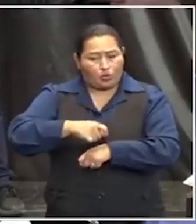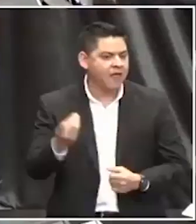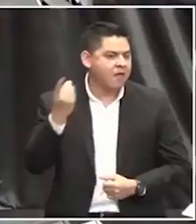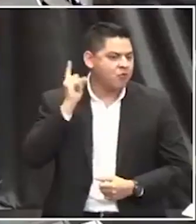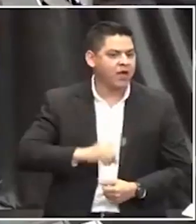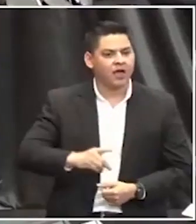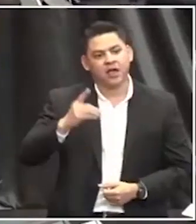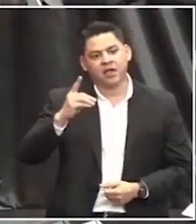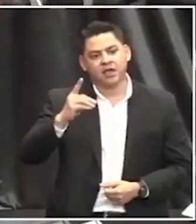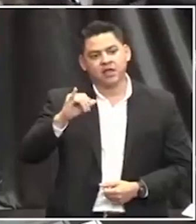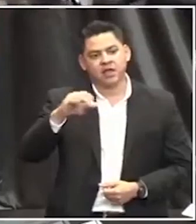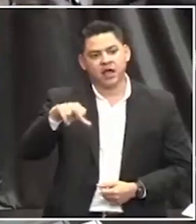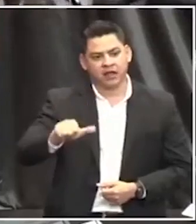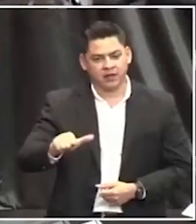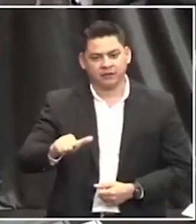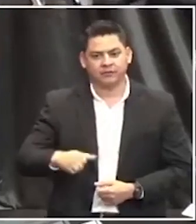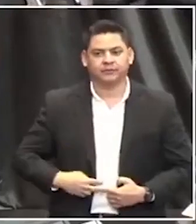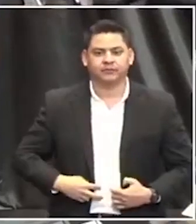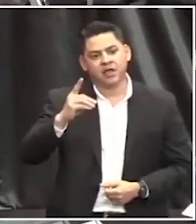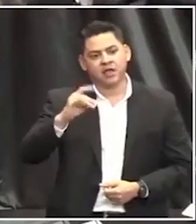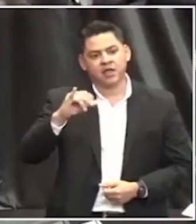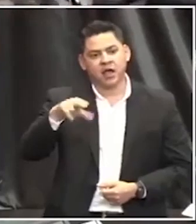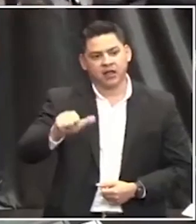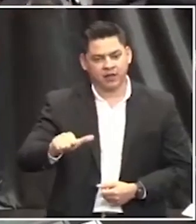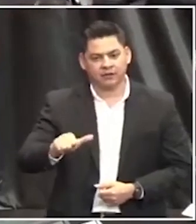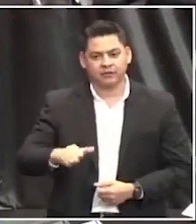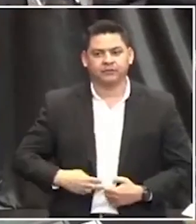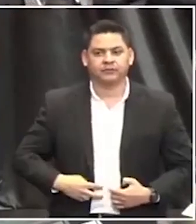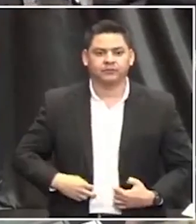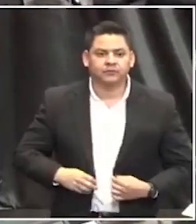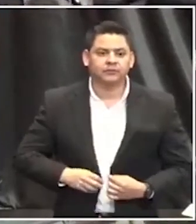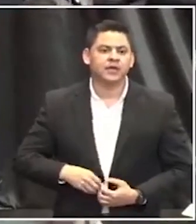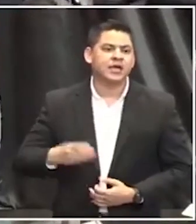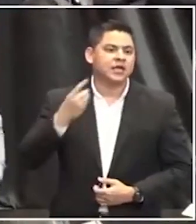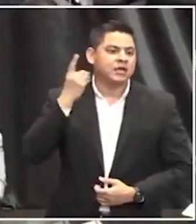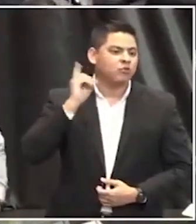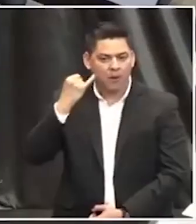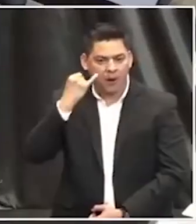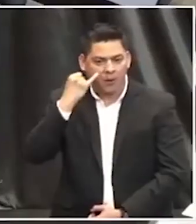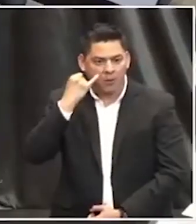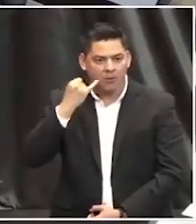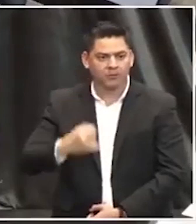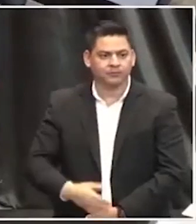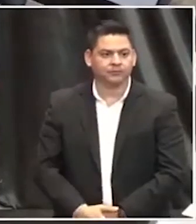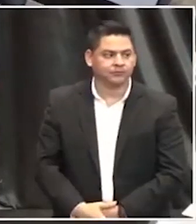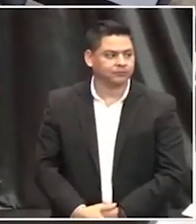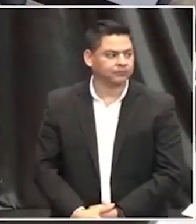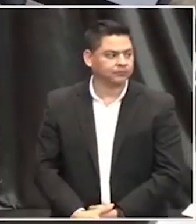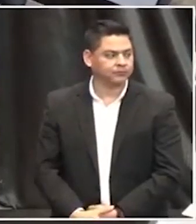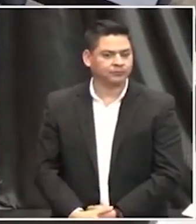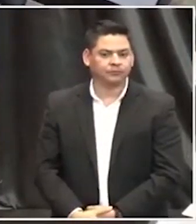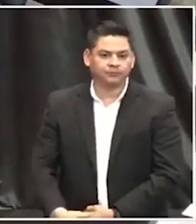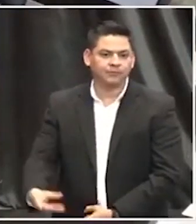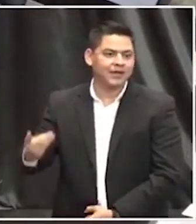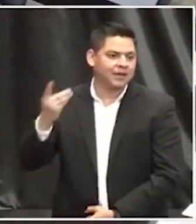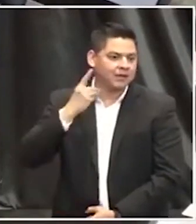masculina el diputado José Armando Gutiérrez Jiménez presentó a nombre del grupo parlamentario del partido Acción Nacional la